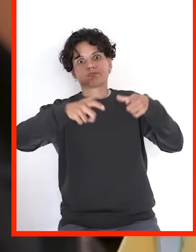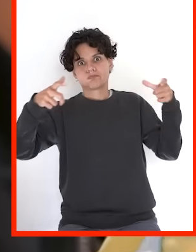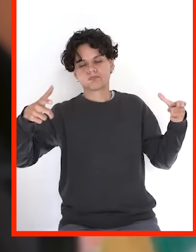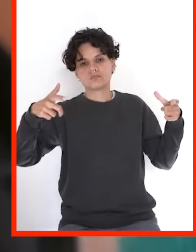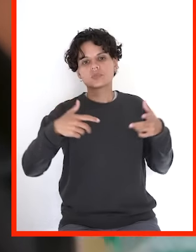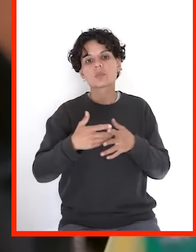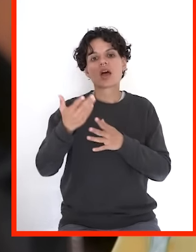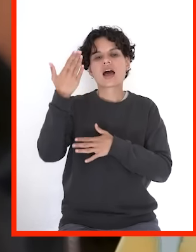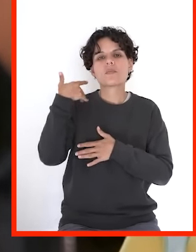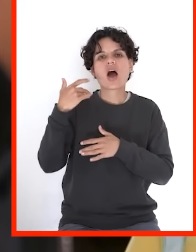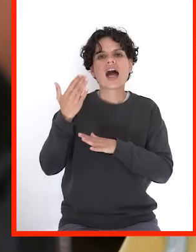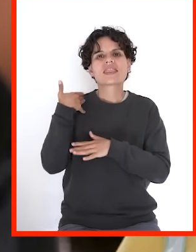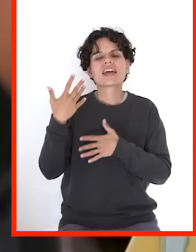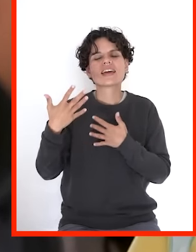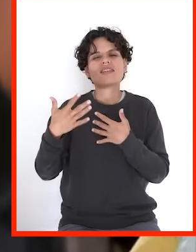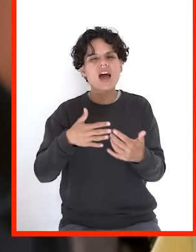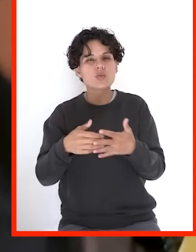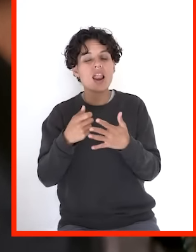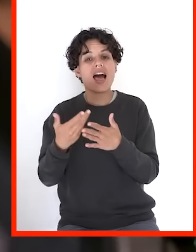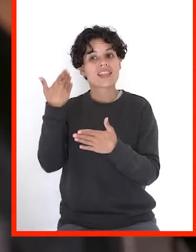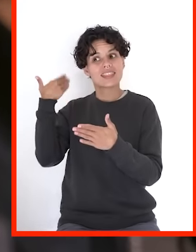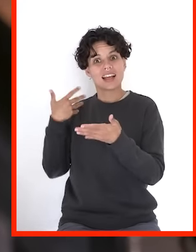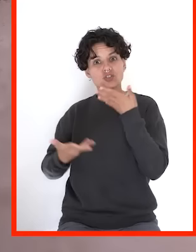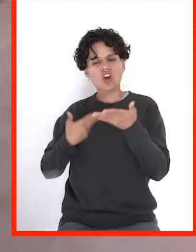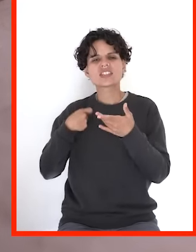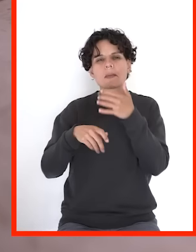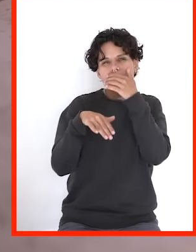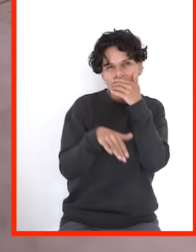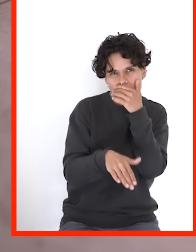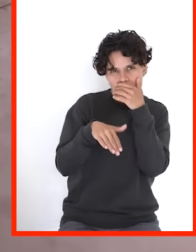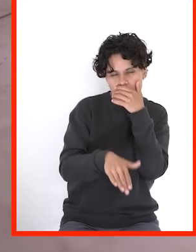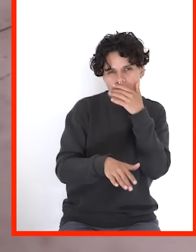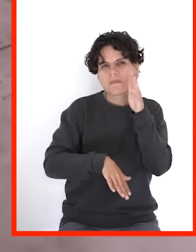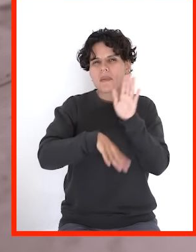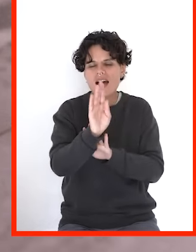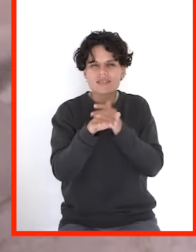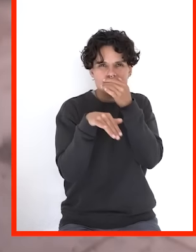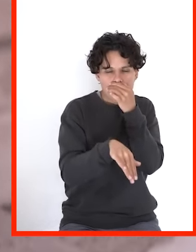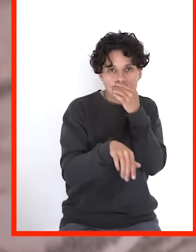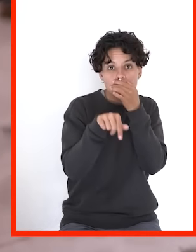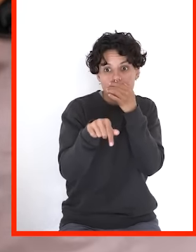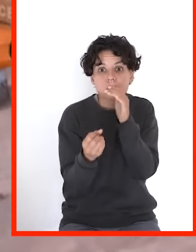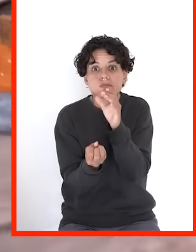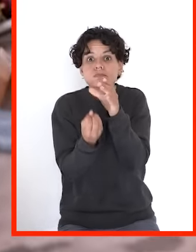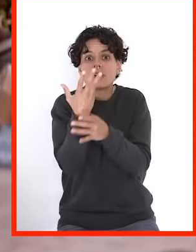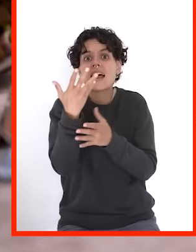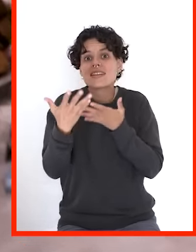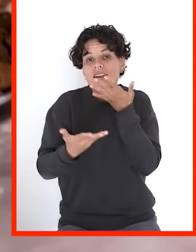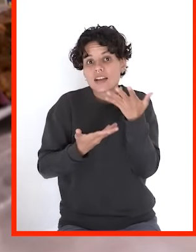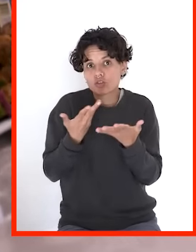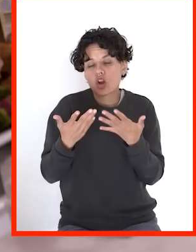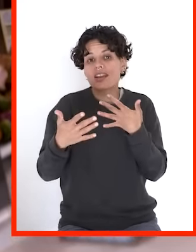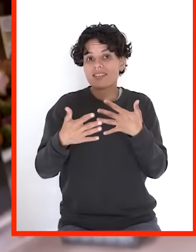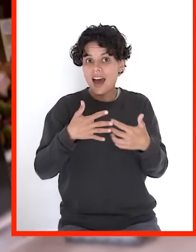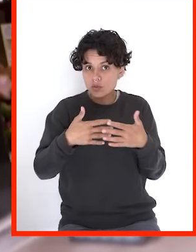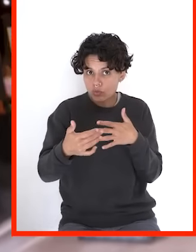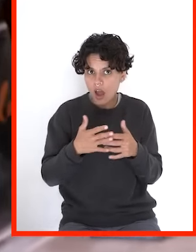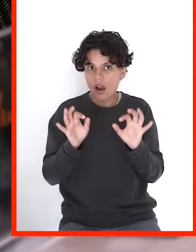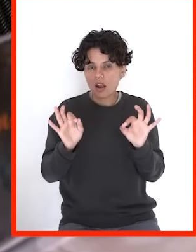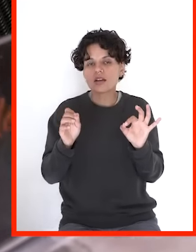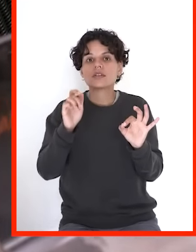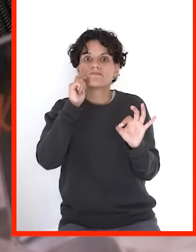del tema Natural para atrás, era como bien rap, bien reggae. Estábamos como encasillados solo. Claro, pero salió el Natural, que claramente uno no sabe qué impacto va a